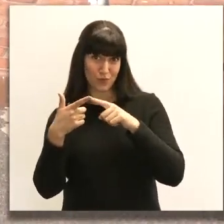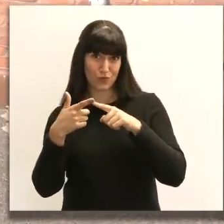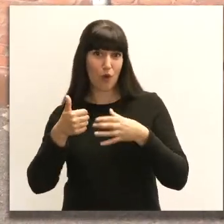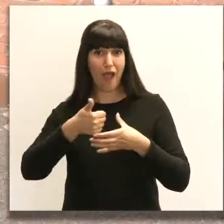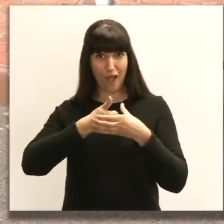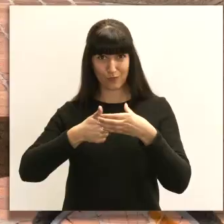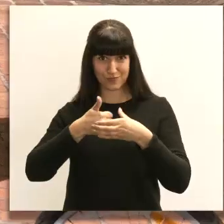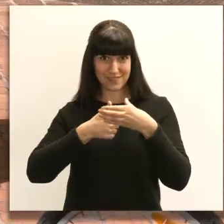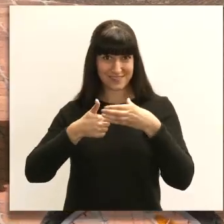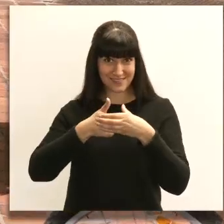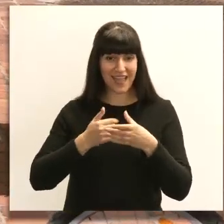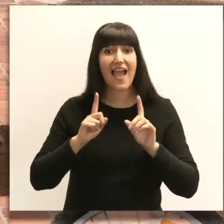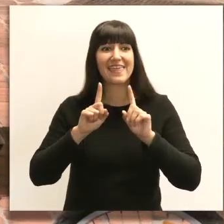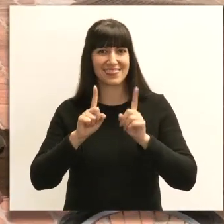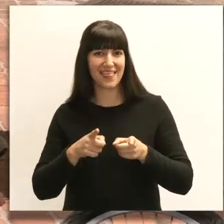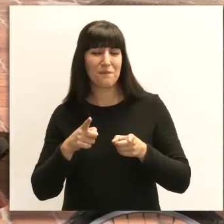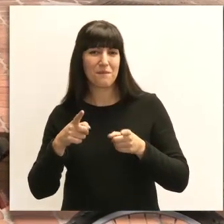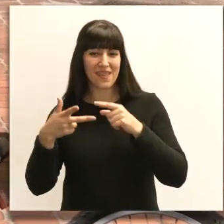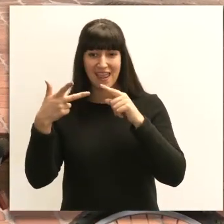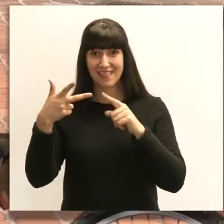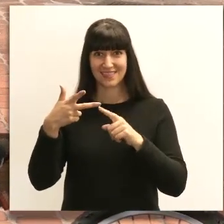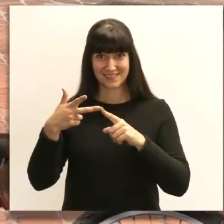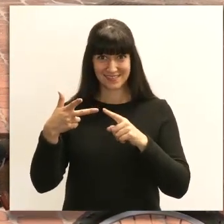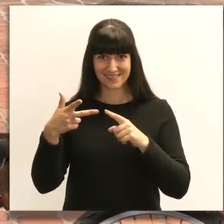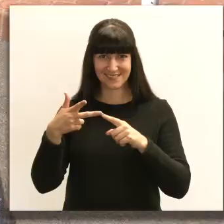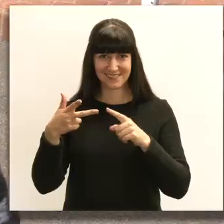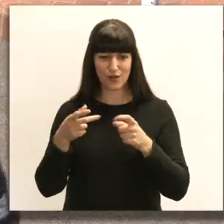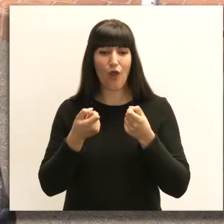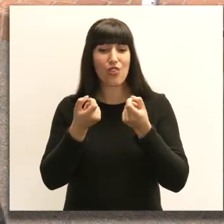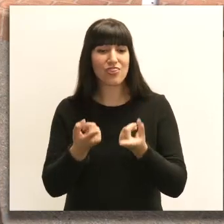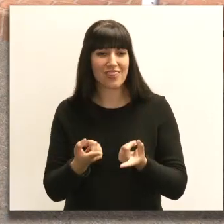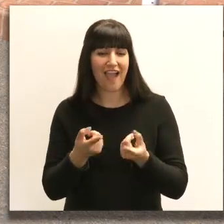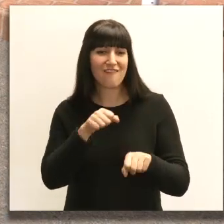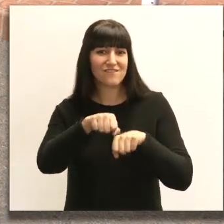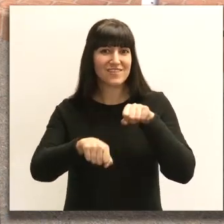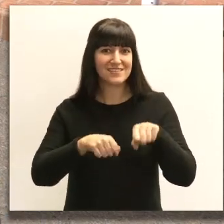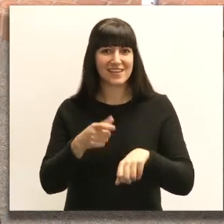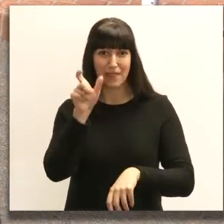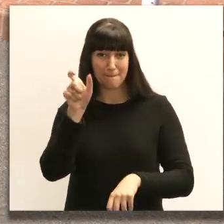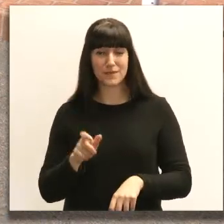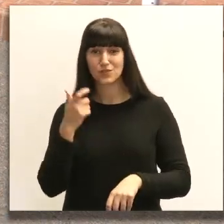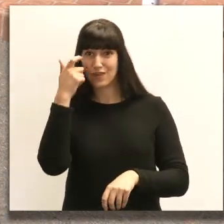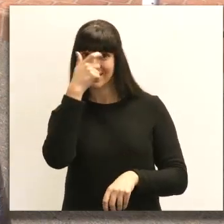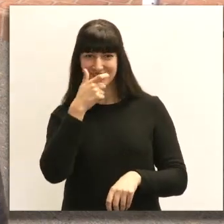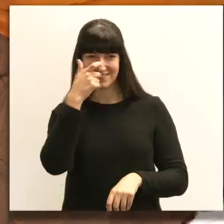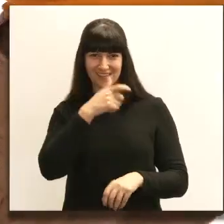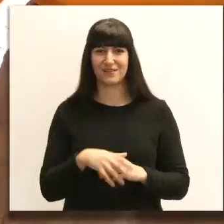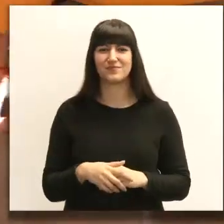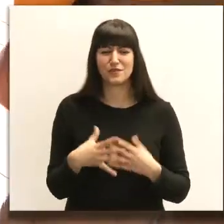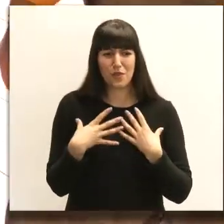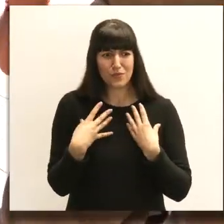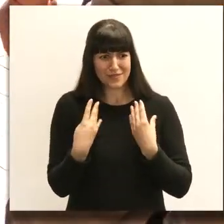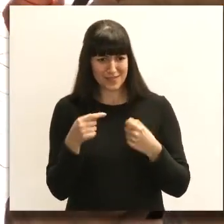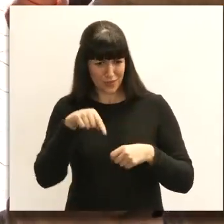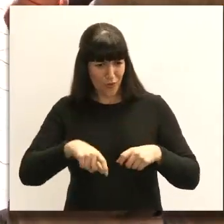tiene autismo, el diagnóstico de autista, y aparte tenemos el otro usuario es ciego. ¿Qué significa